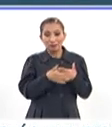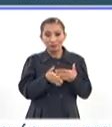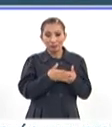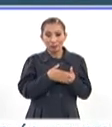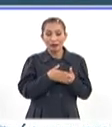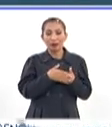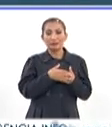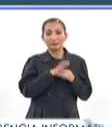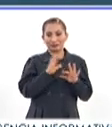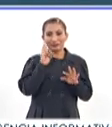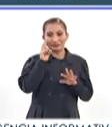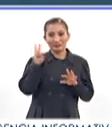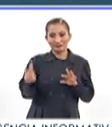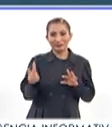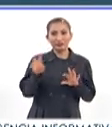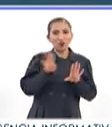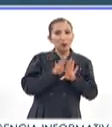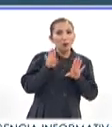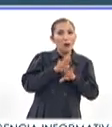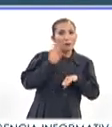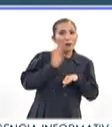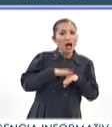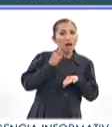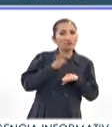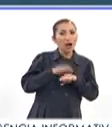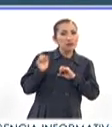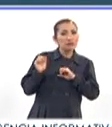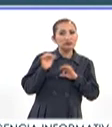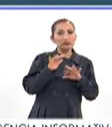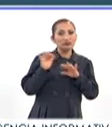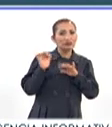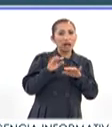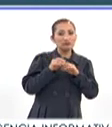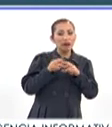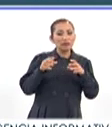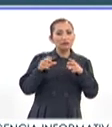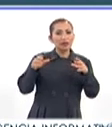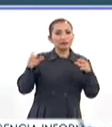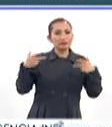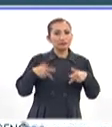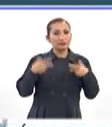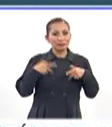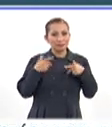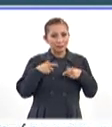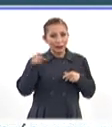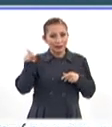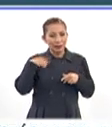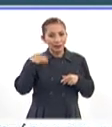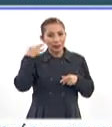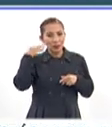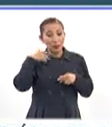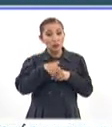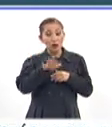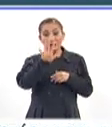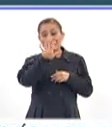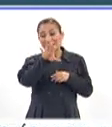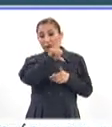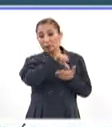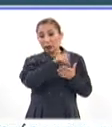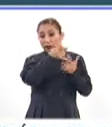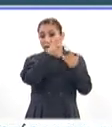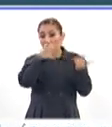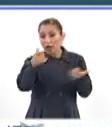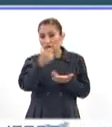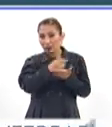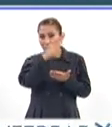Cristina. Ya vemos cómo cada vez se empieza a poblar más este recinto ahí en Tacuba 5 en el centro